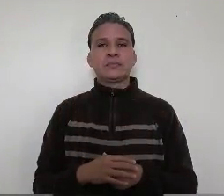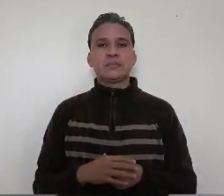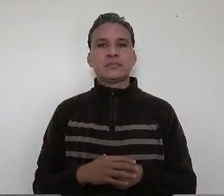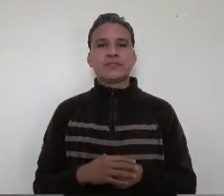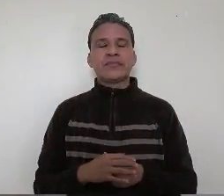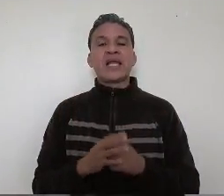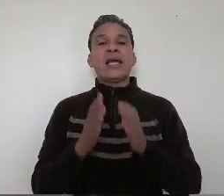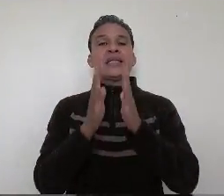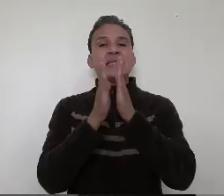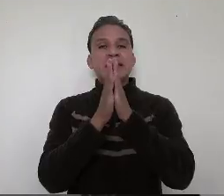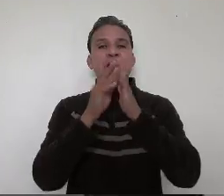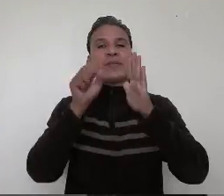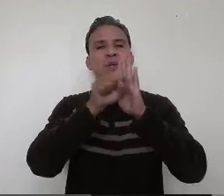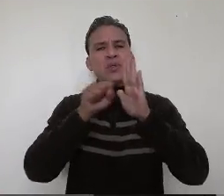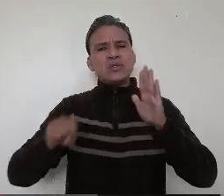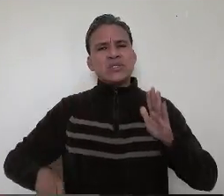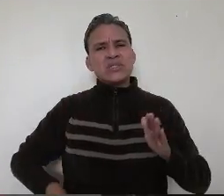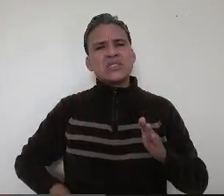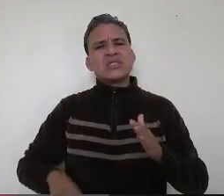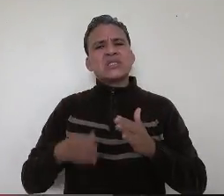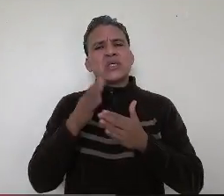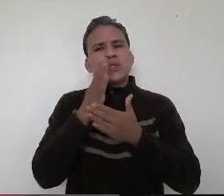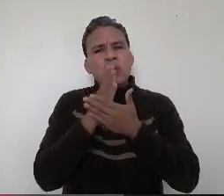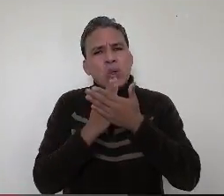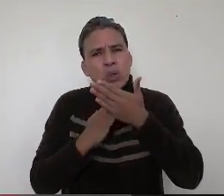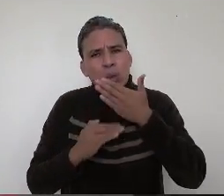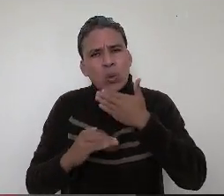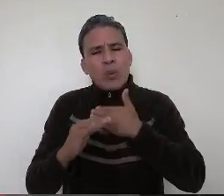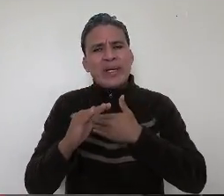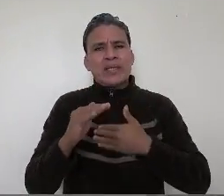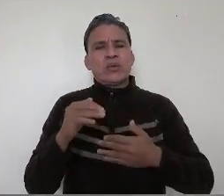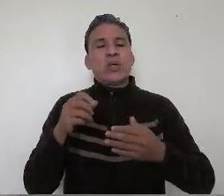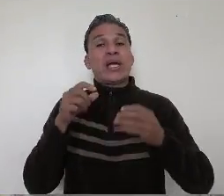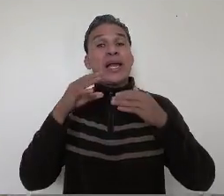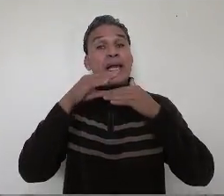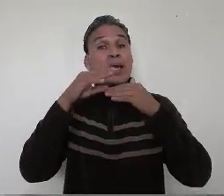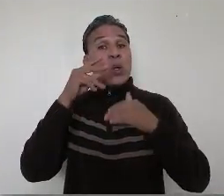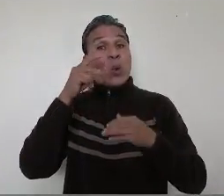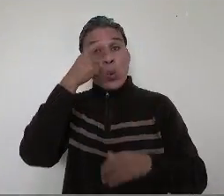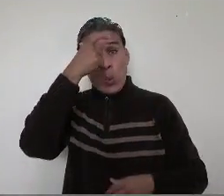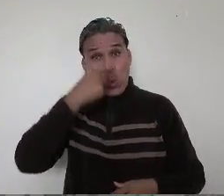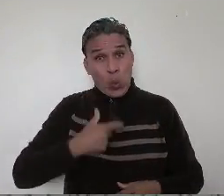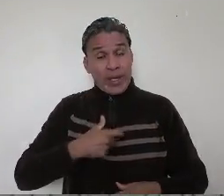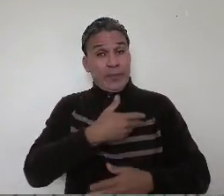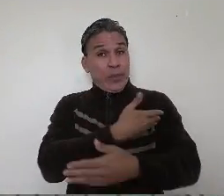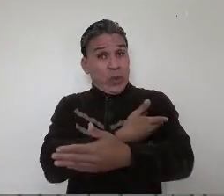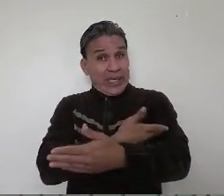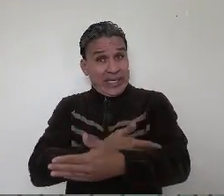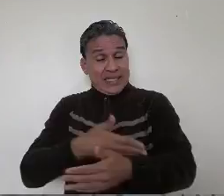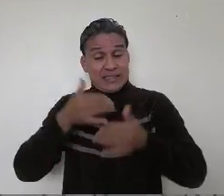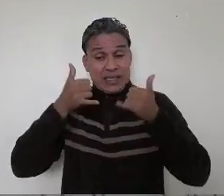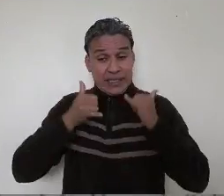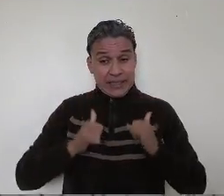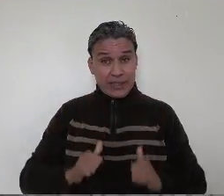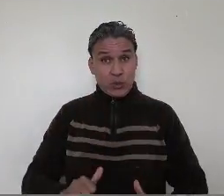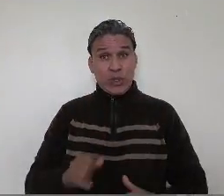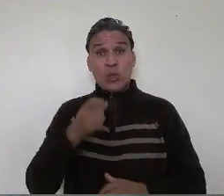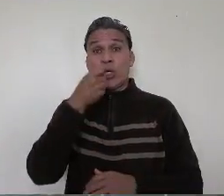Te pedimos, Señor, humildemente que el cuerpo y la sangre de tu Hijo, que hemos recibido en alimento,